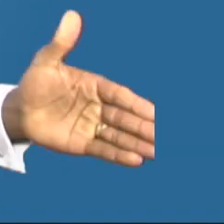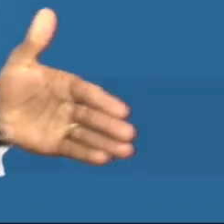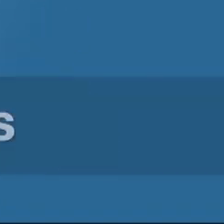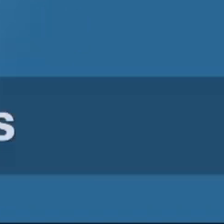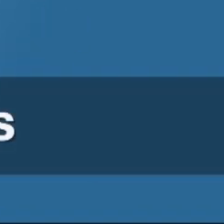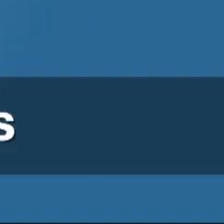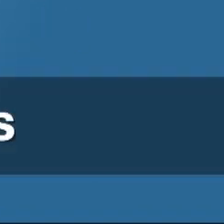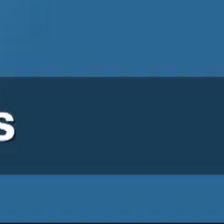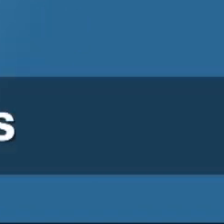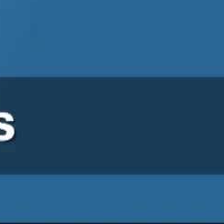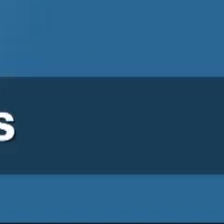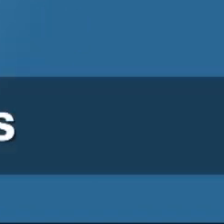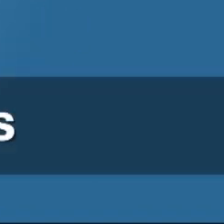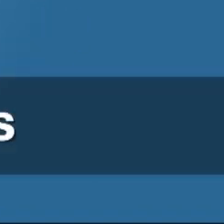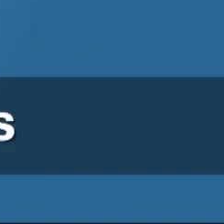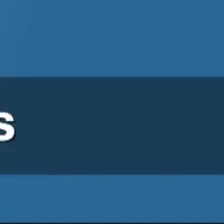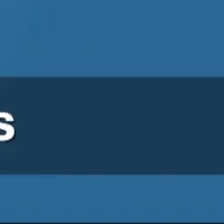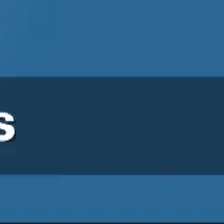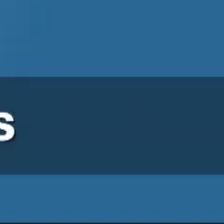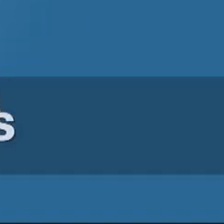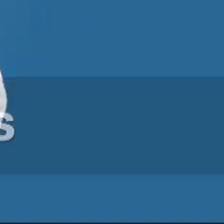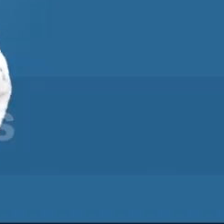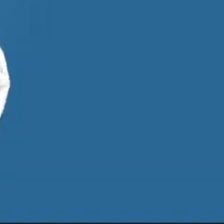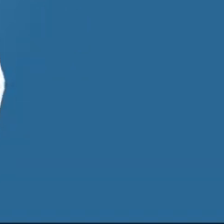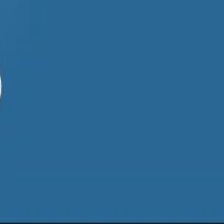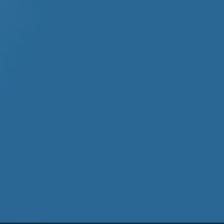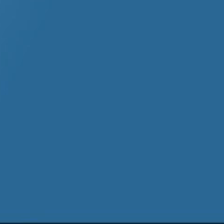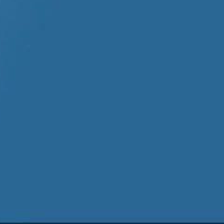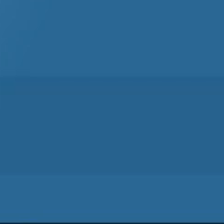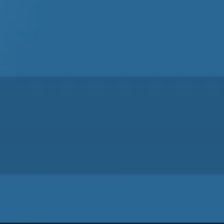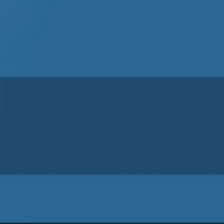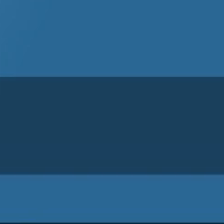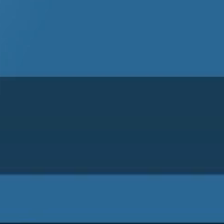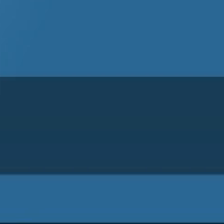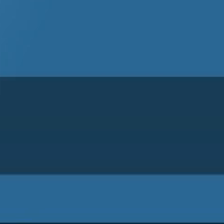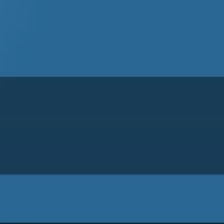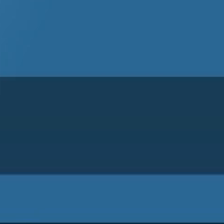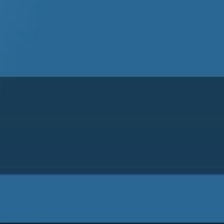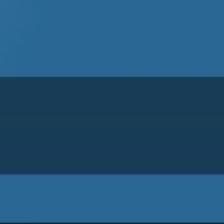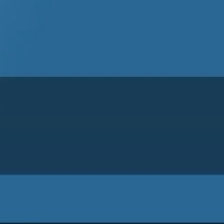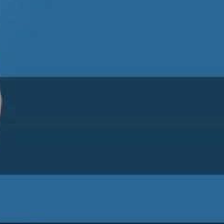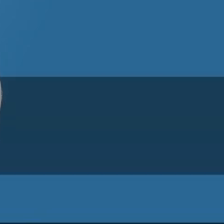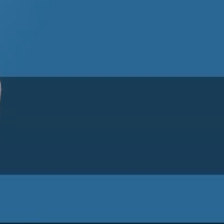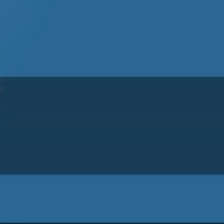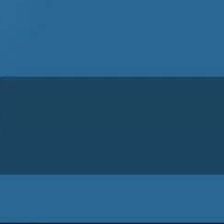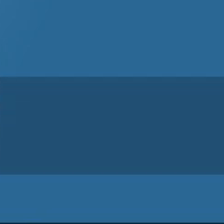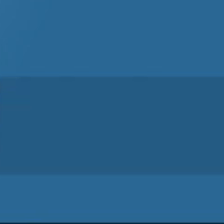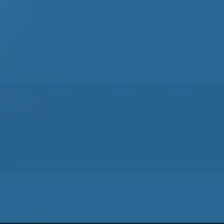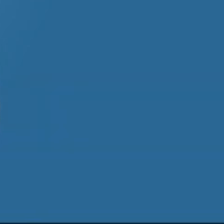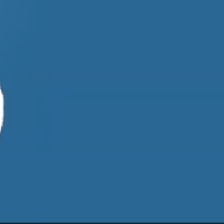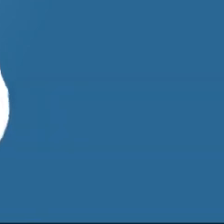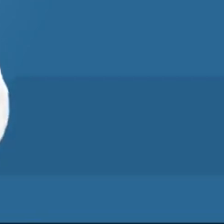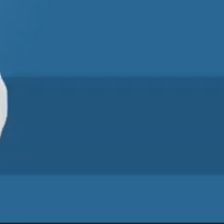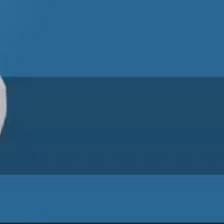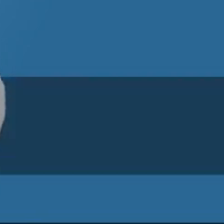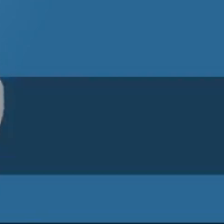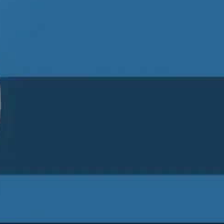Segunda, plan casa para todos. Tercera, accesibilidad.